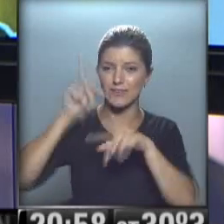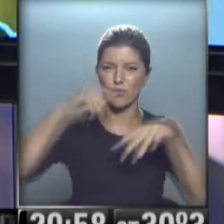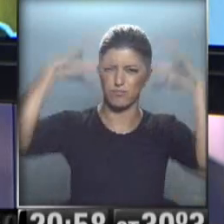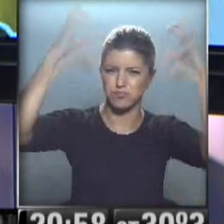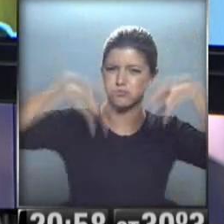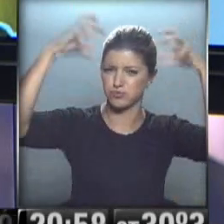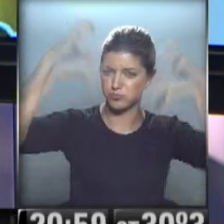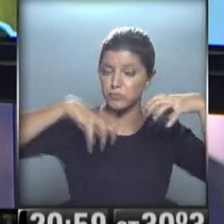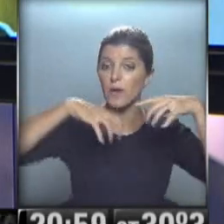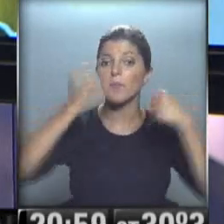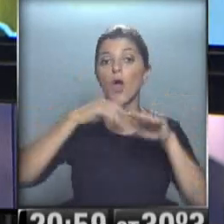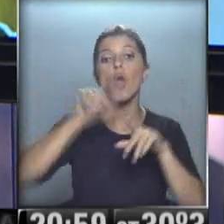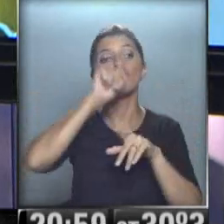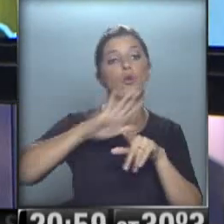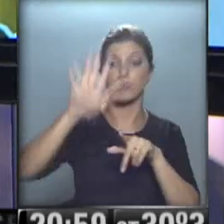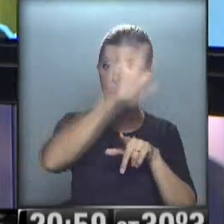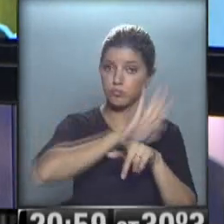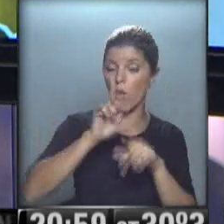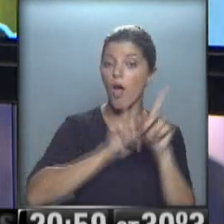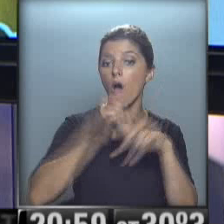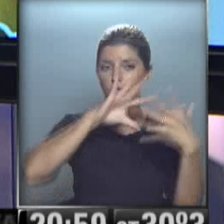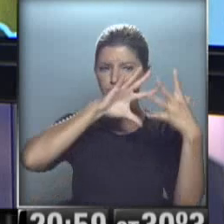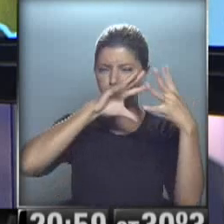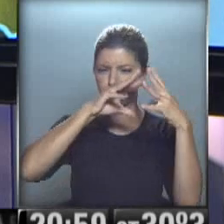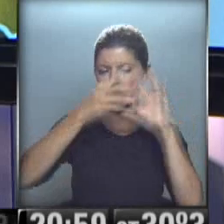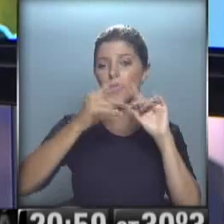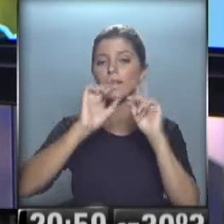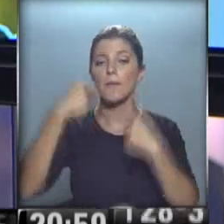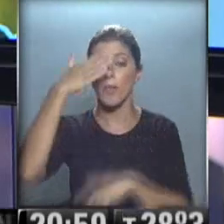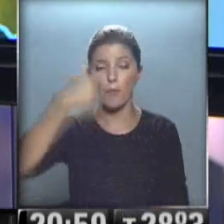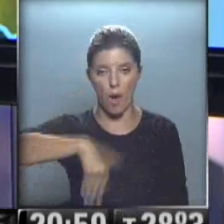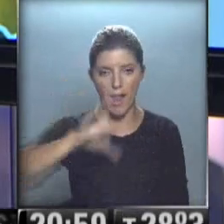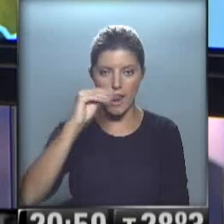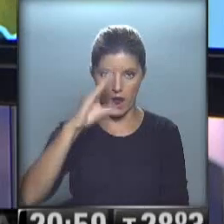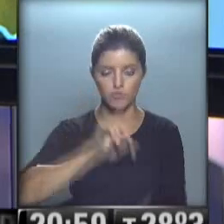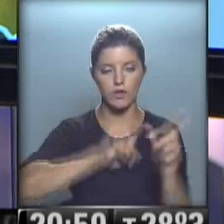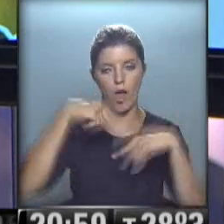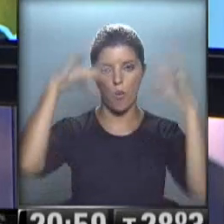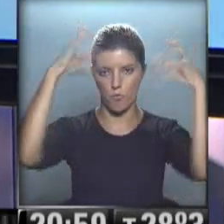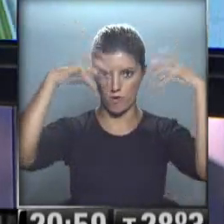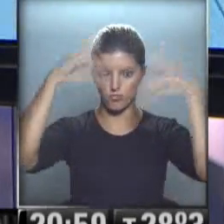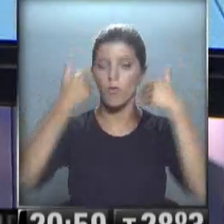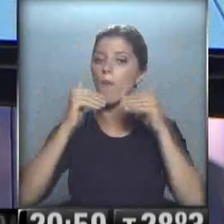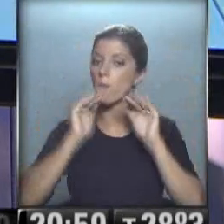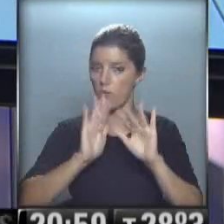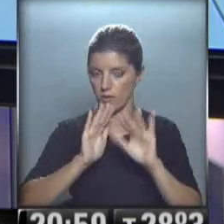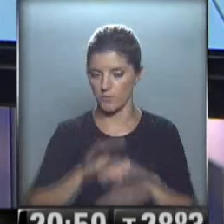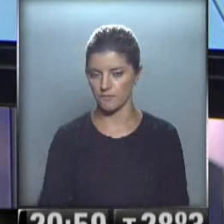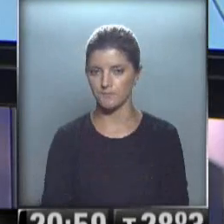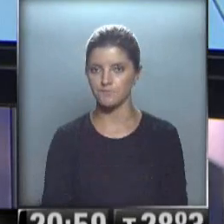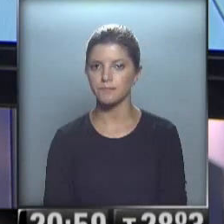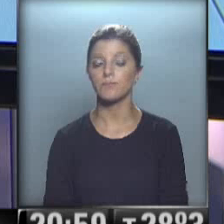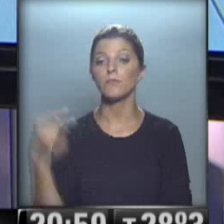manera aislada. El resto de la zona con abundante nubosidad y hacia final del día también alguna probabilidad de